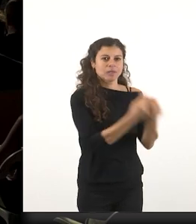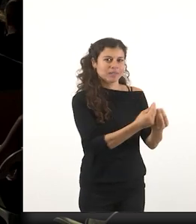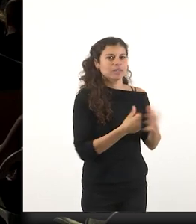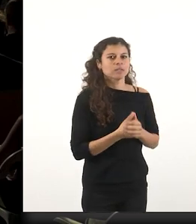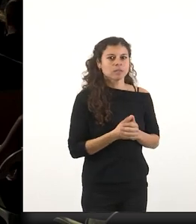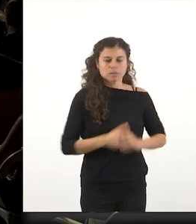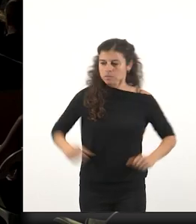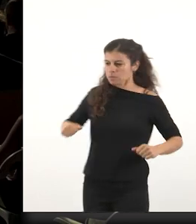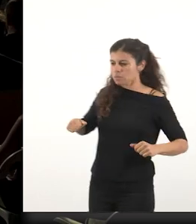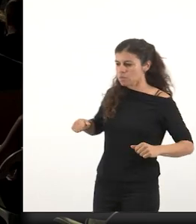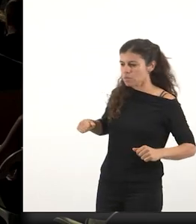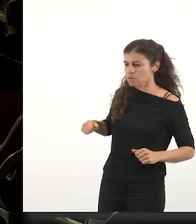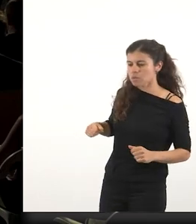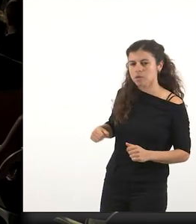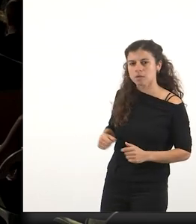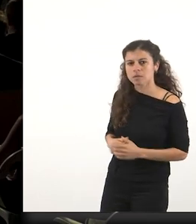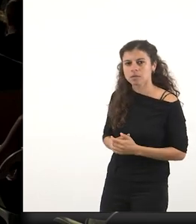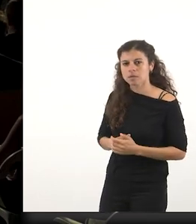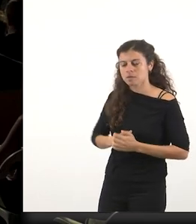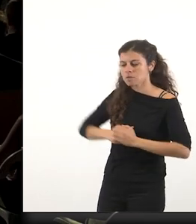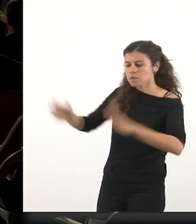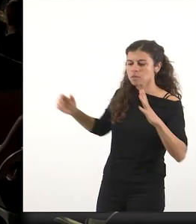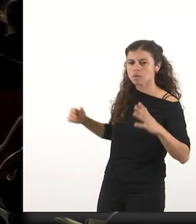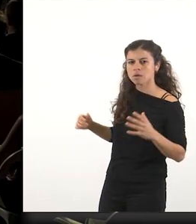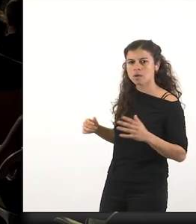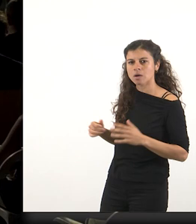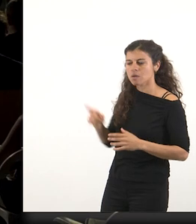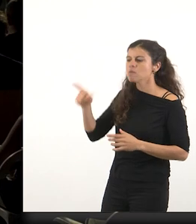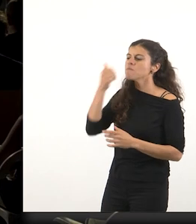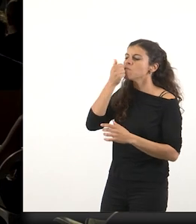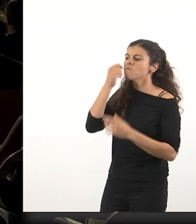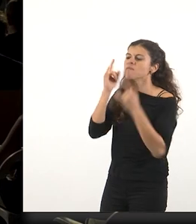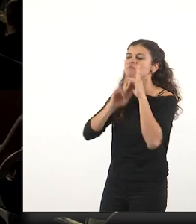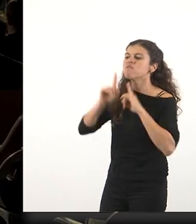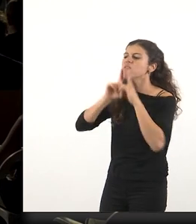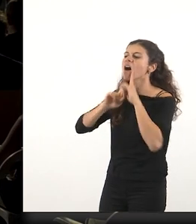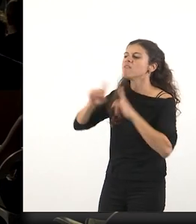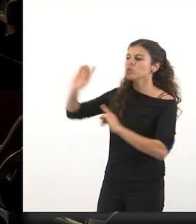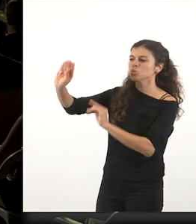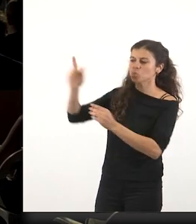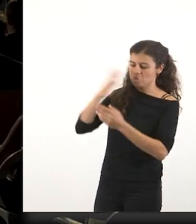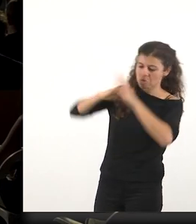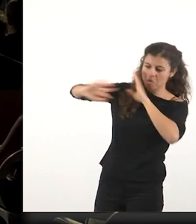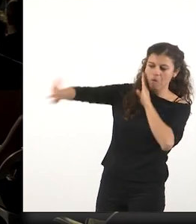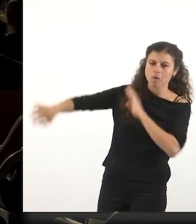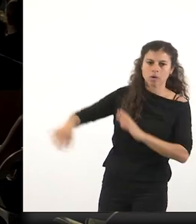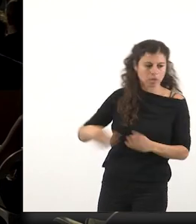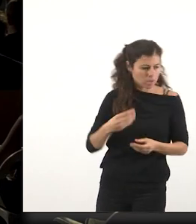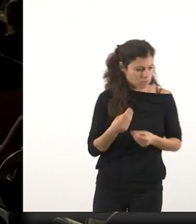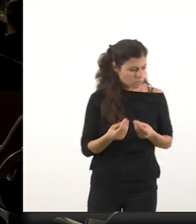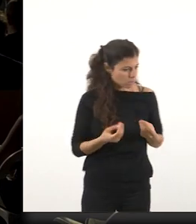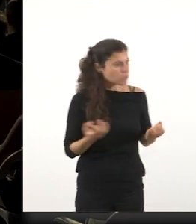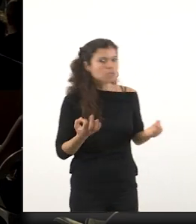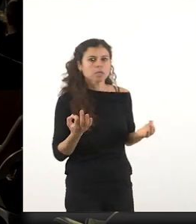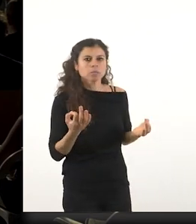Hola, cariño. Quita, quita, quita. Quita. ¿Voy a restregar las babas el otro o qué? ¿Qué te pasa, Antonio? Nada, tú sobras.